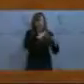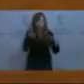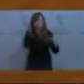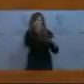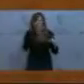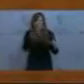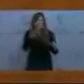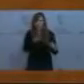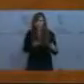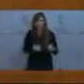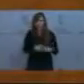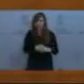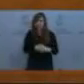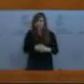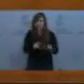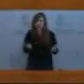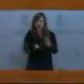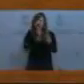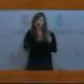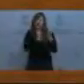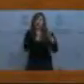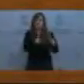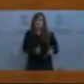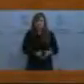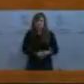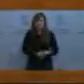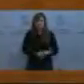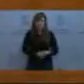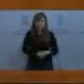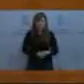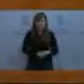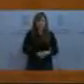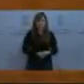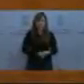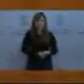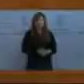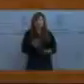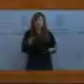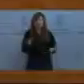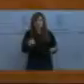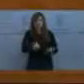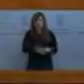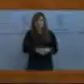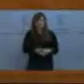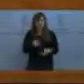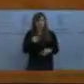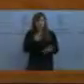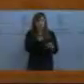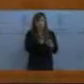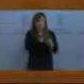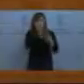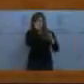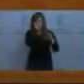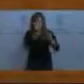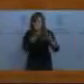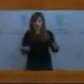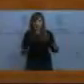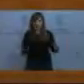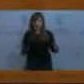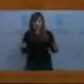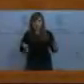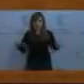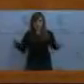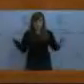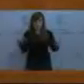de Avilés en particular. Siendo esta que le hago una petición razonable y